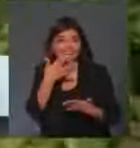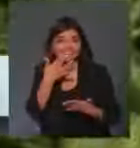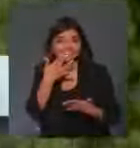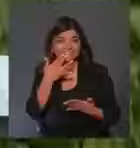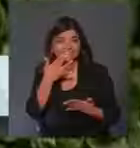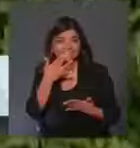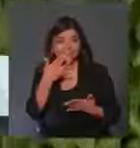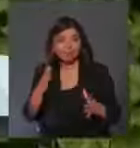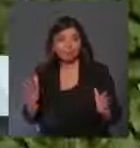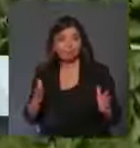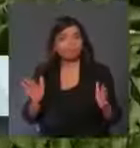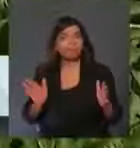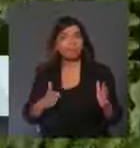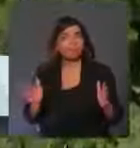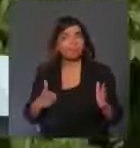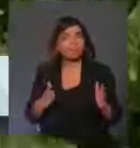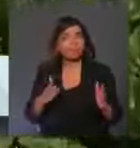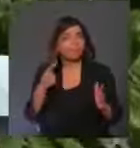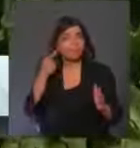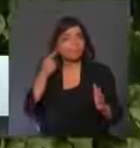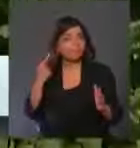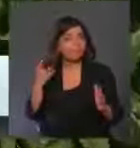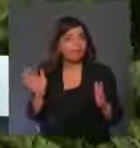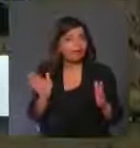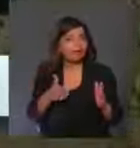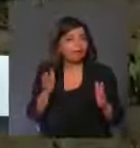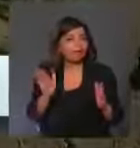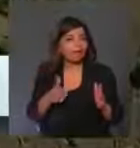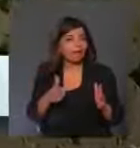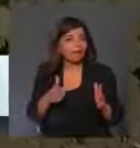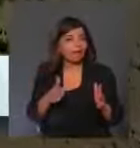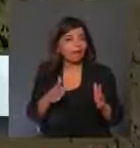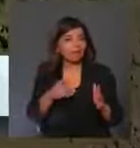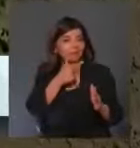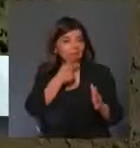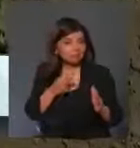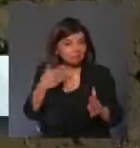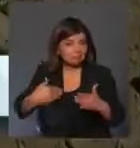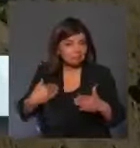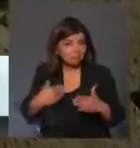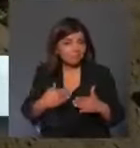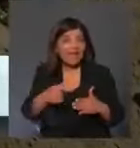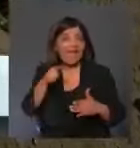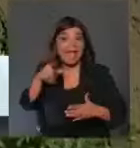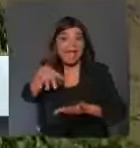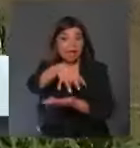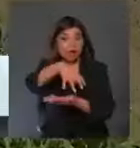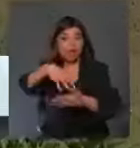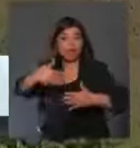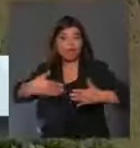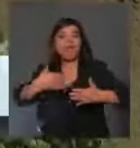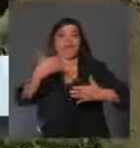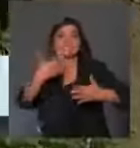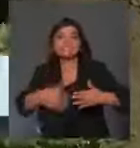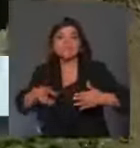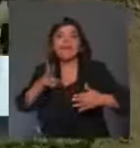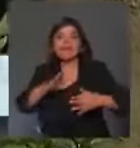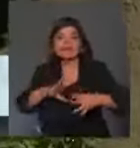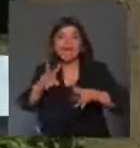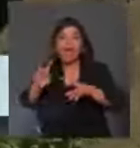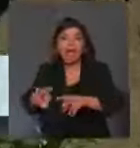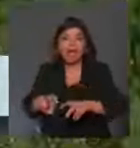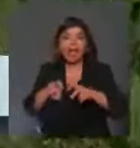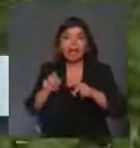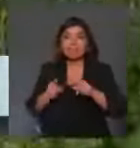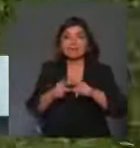est no tiene mucha mucha mucha ciencia tal como lo ve en paine ya están cosechando las primeras sandías de la temporada